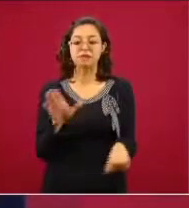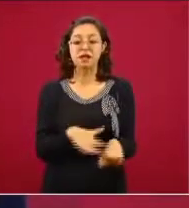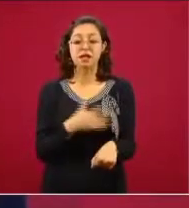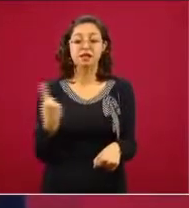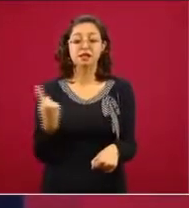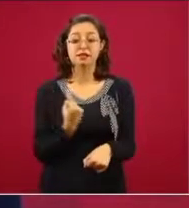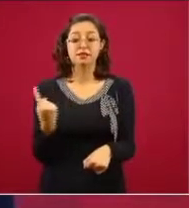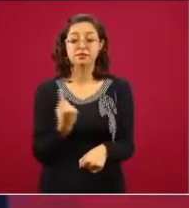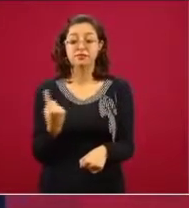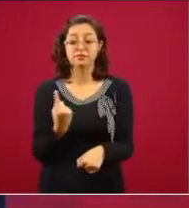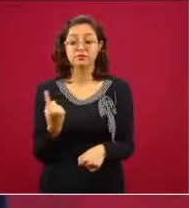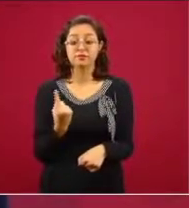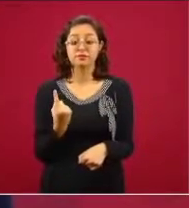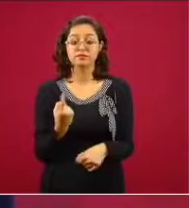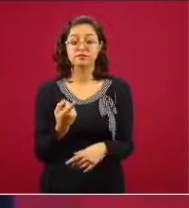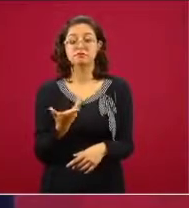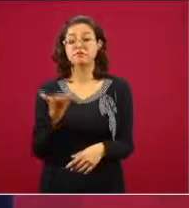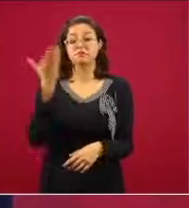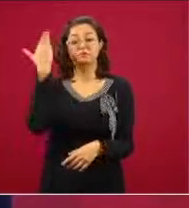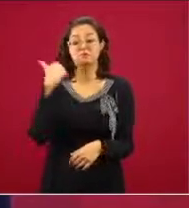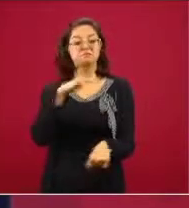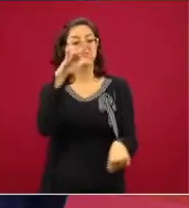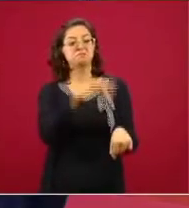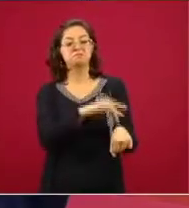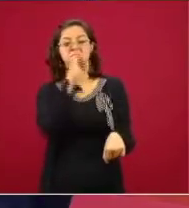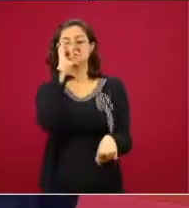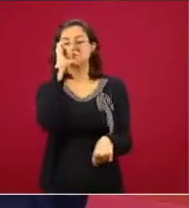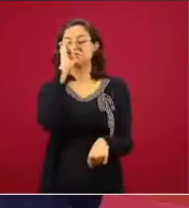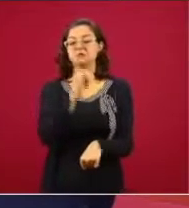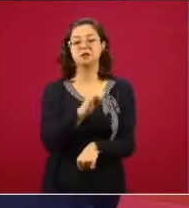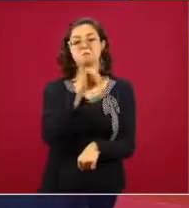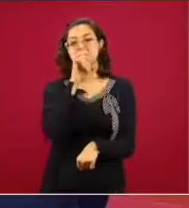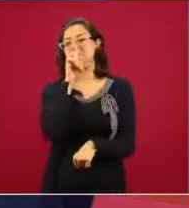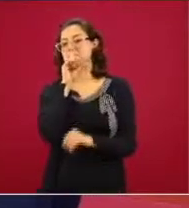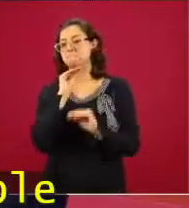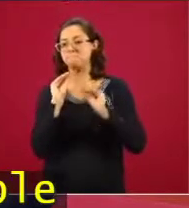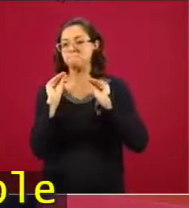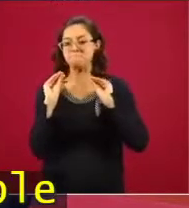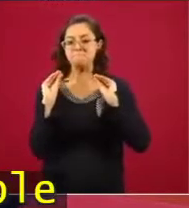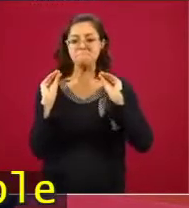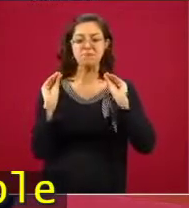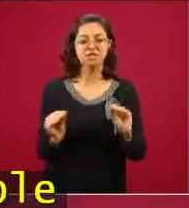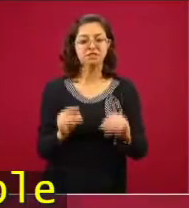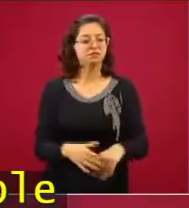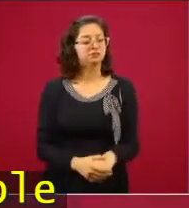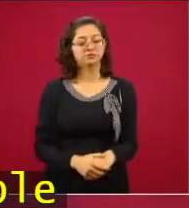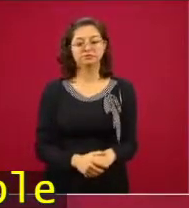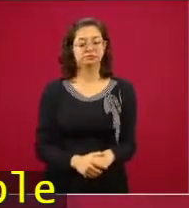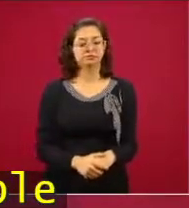los intocables. No se podía tocar al intocable.